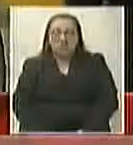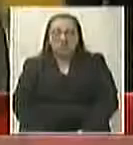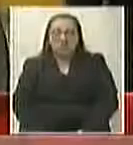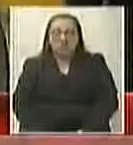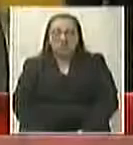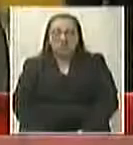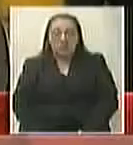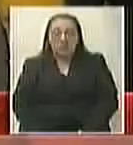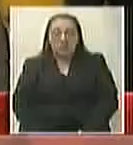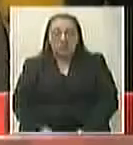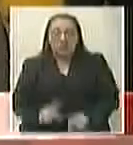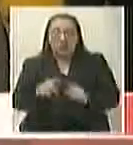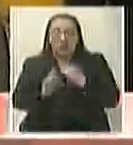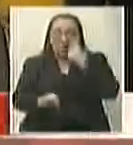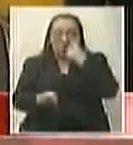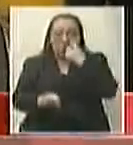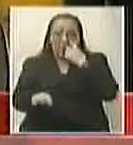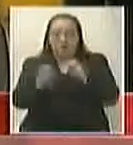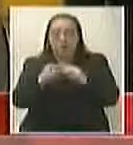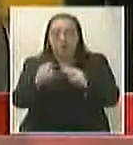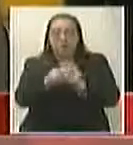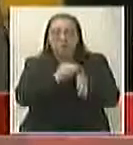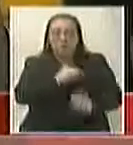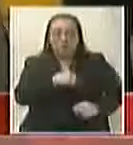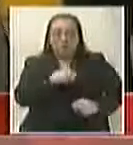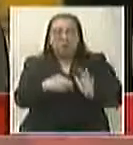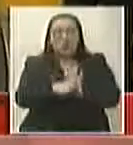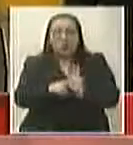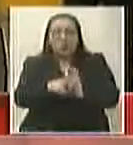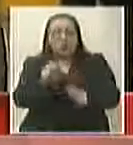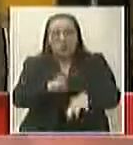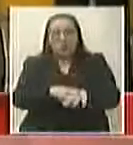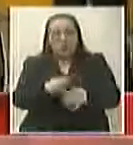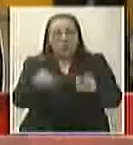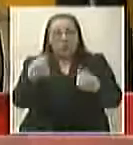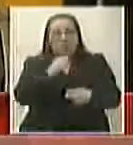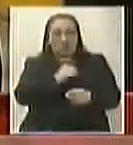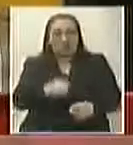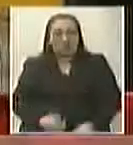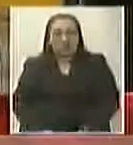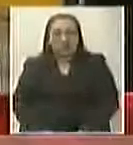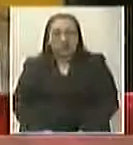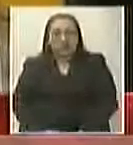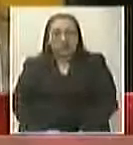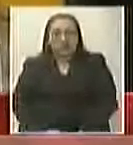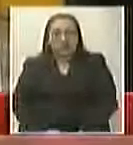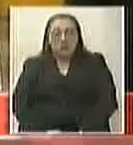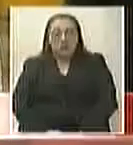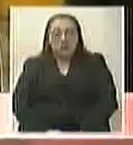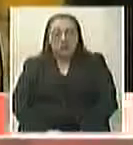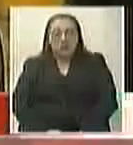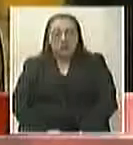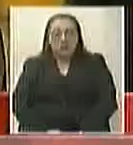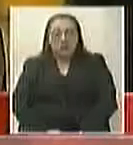estar. Pero lo importante es que están acá los ministros, hay una voluntad del gobierno, no es común tampoco que vengan los ministros, pero esto demuestra la voluntad